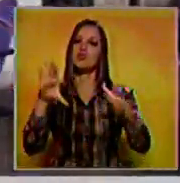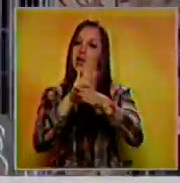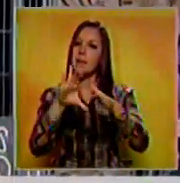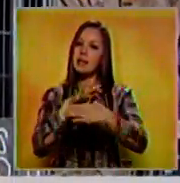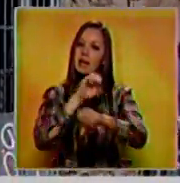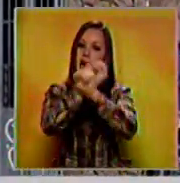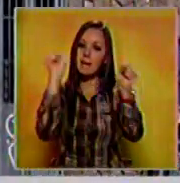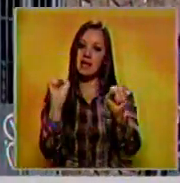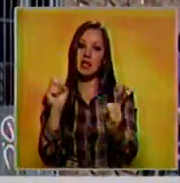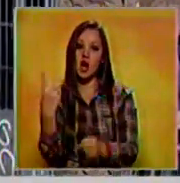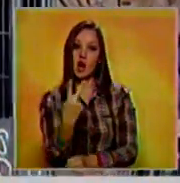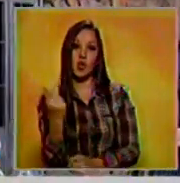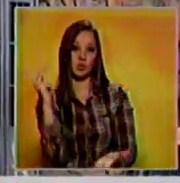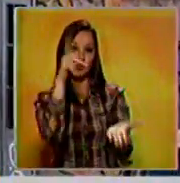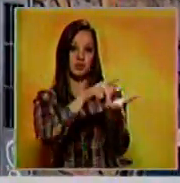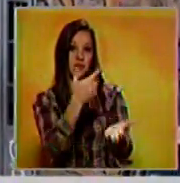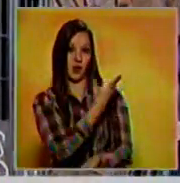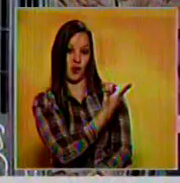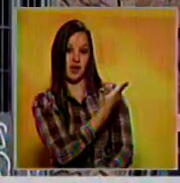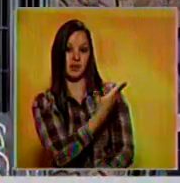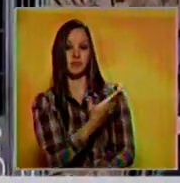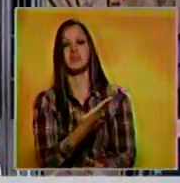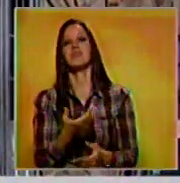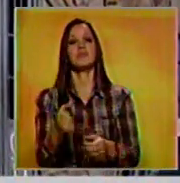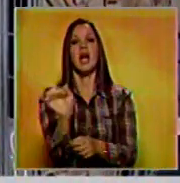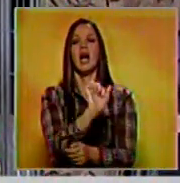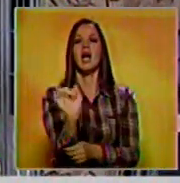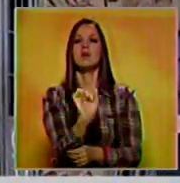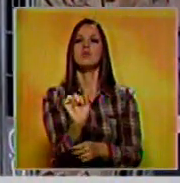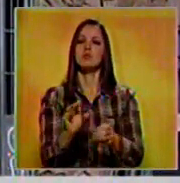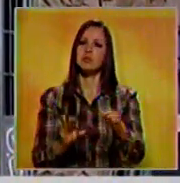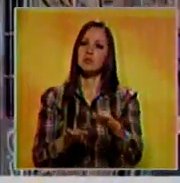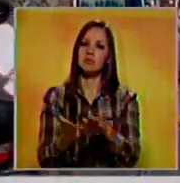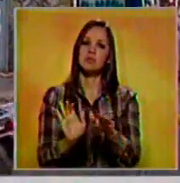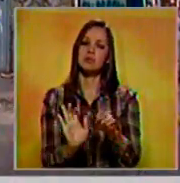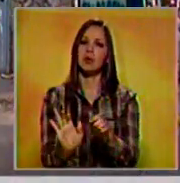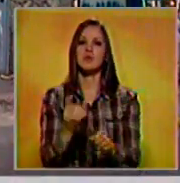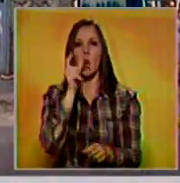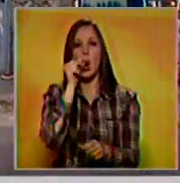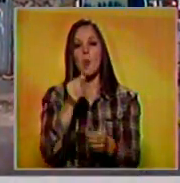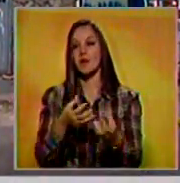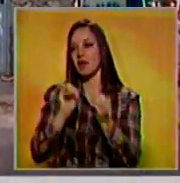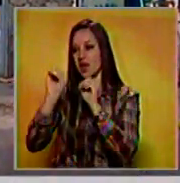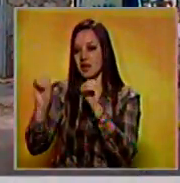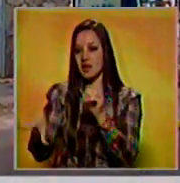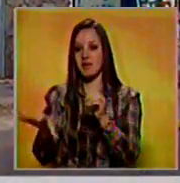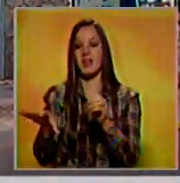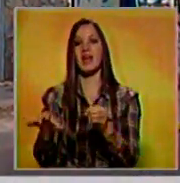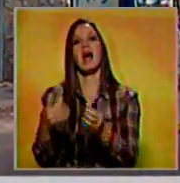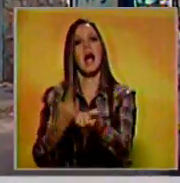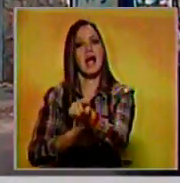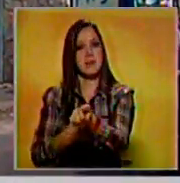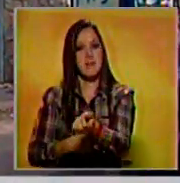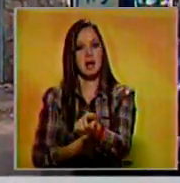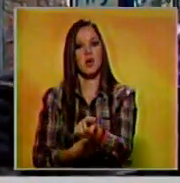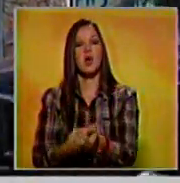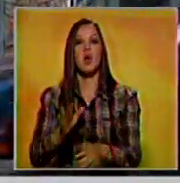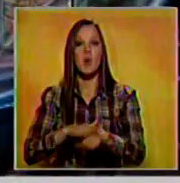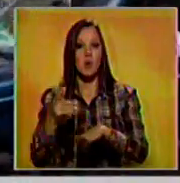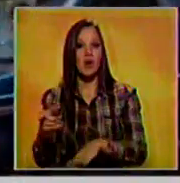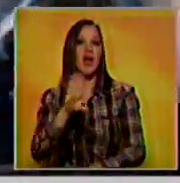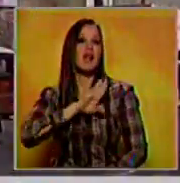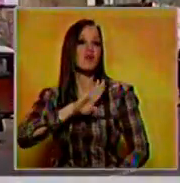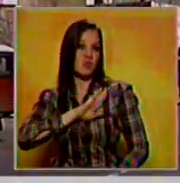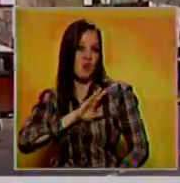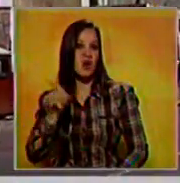ambos llegaron a este local de venta y reparación de frenos para carros. Carlos Adán iba a dejar a su hermano Carlos Régulo, quien era uno de los dueños del